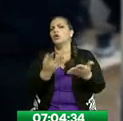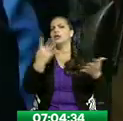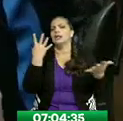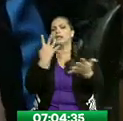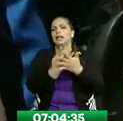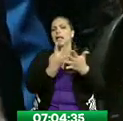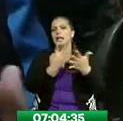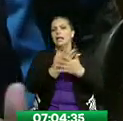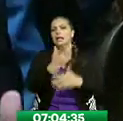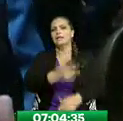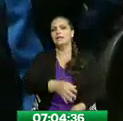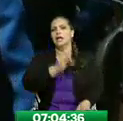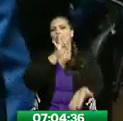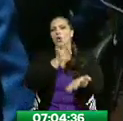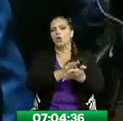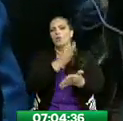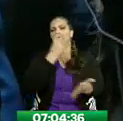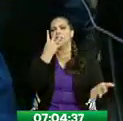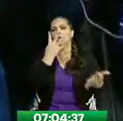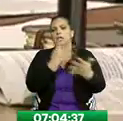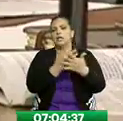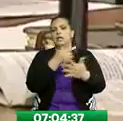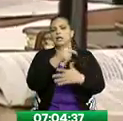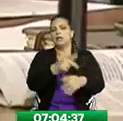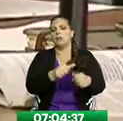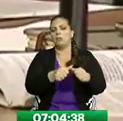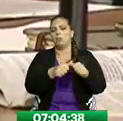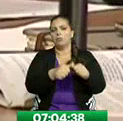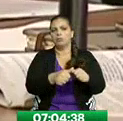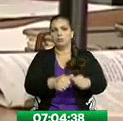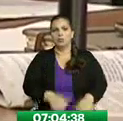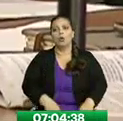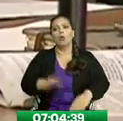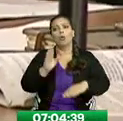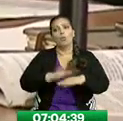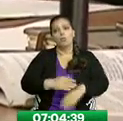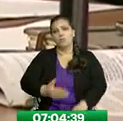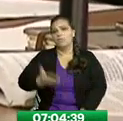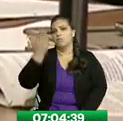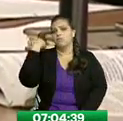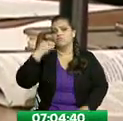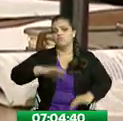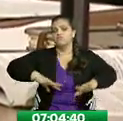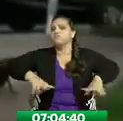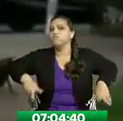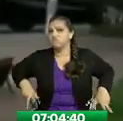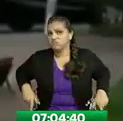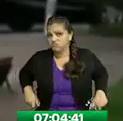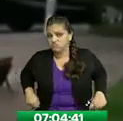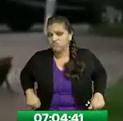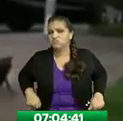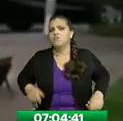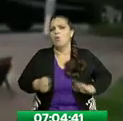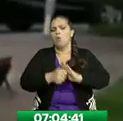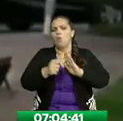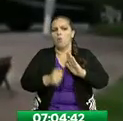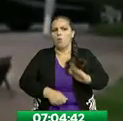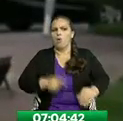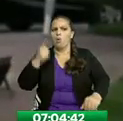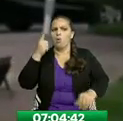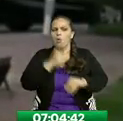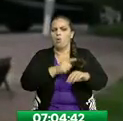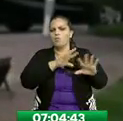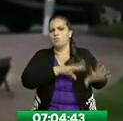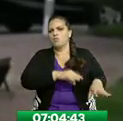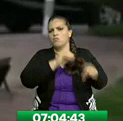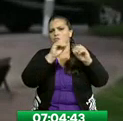Cotopaxi tras ser sentenciado 6 años de cárcel por verse involucrado en delitos de corrupción con la empresa constructora